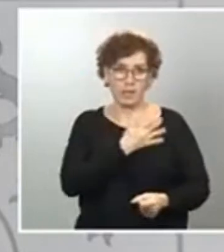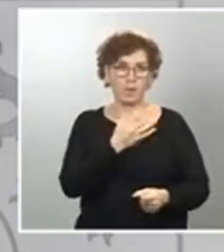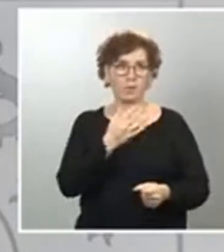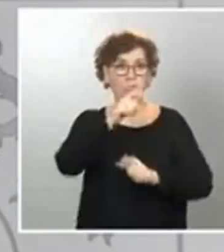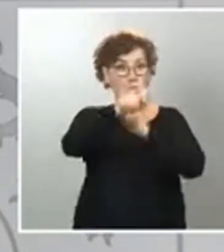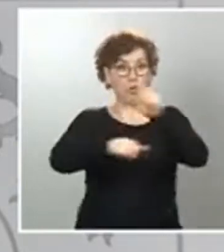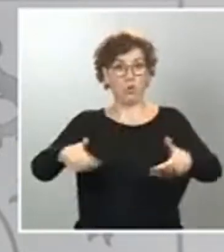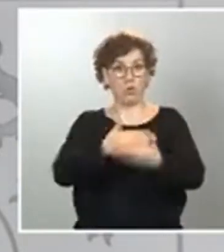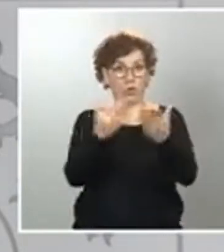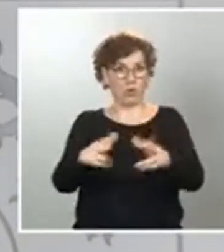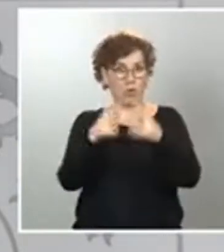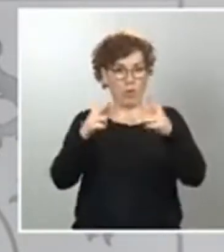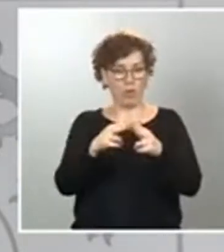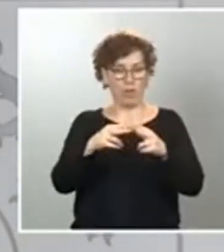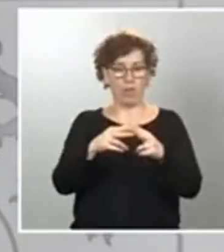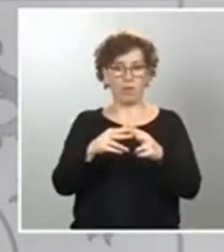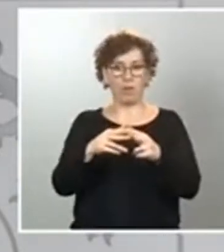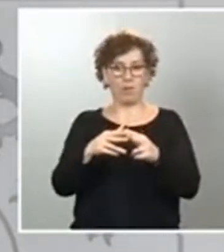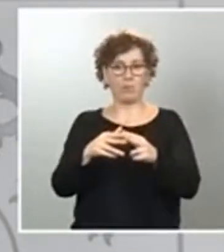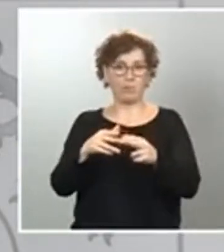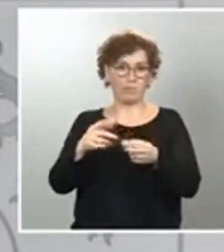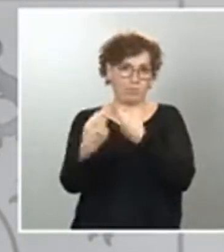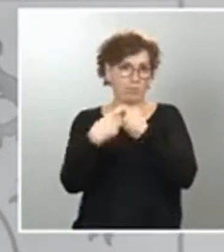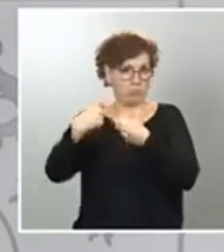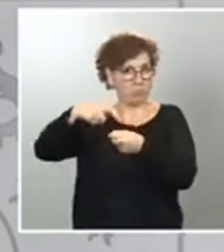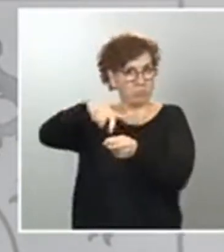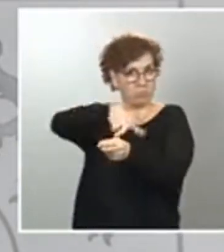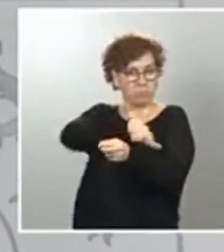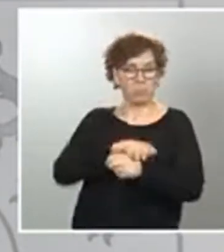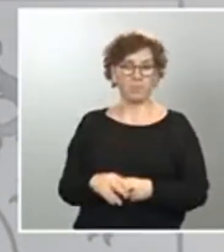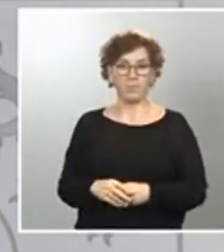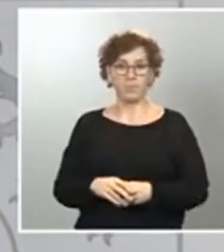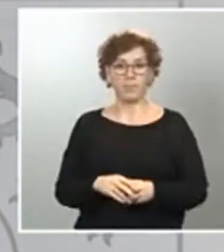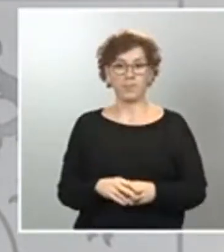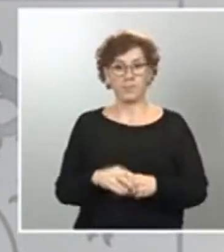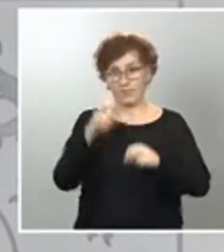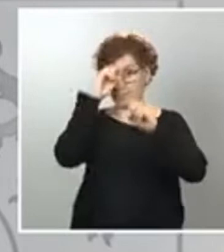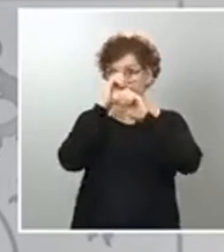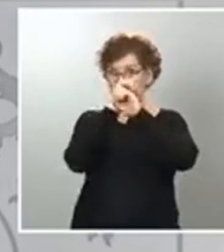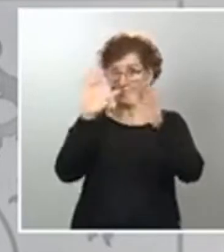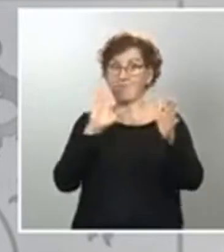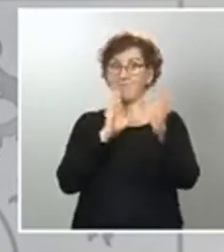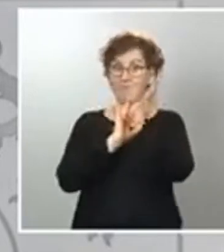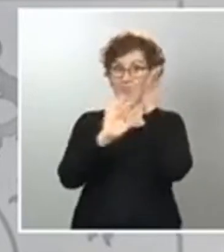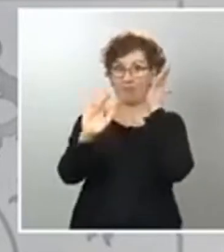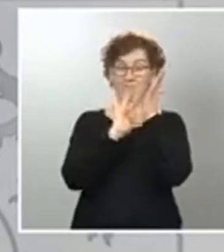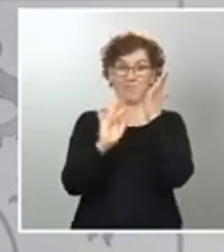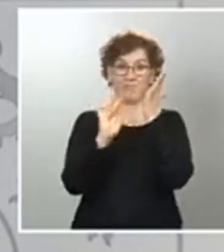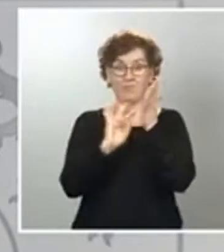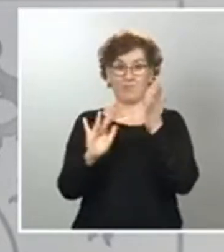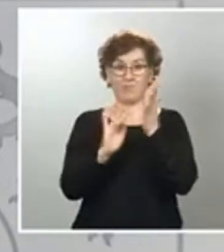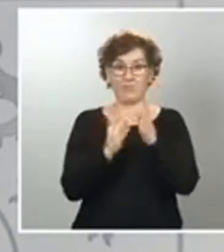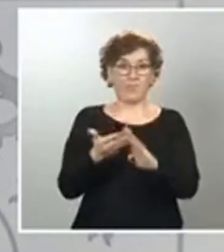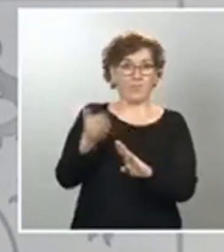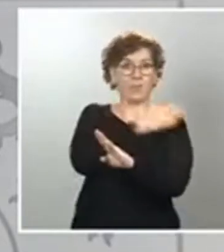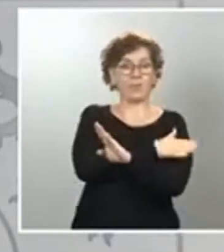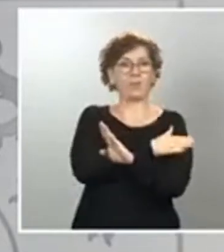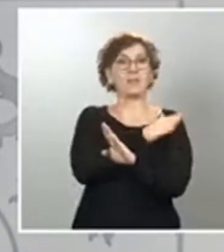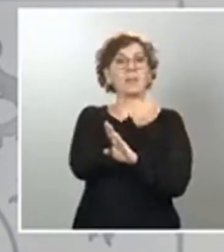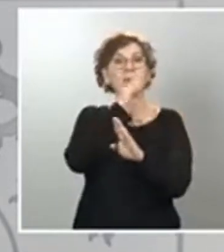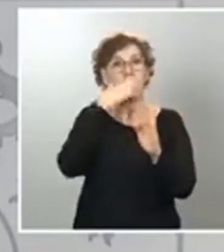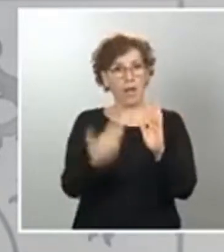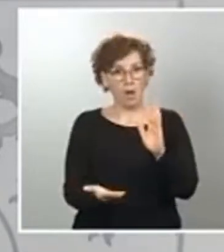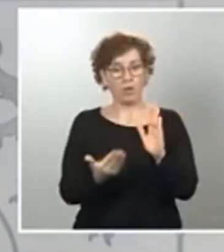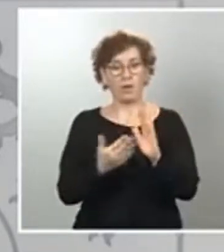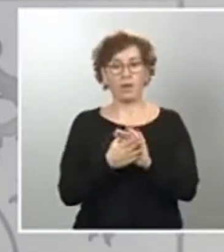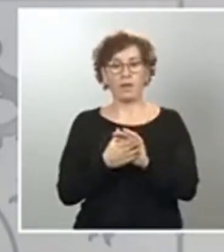un amplio espectro. Hechas estas advertencias preliminares, permítame responder a la pregunta que planteaba